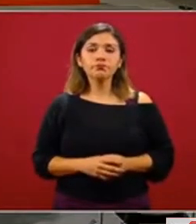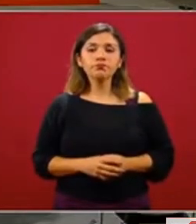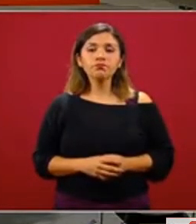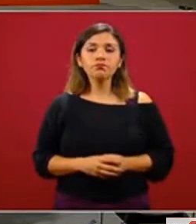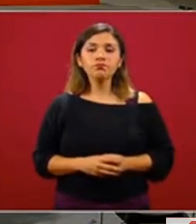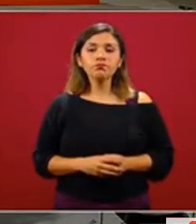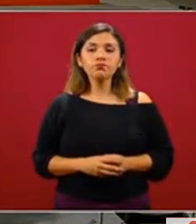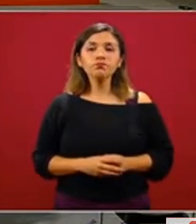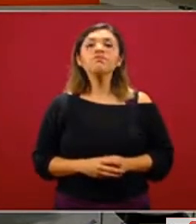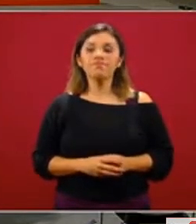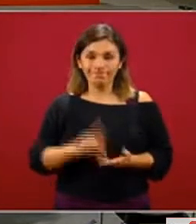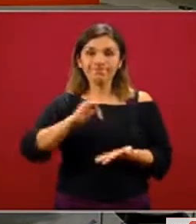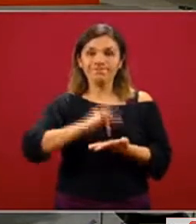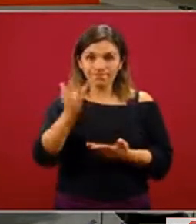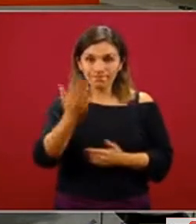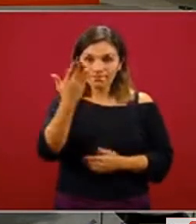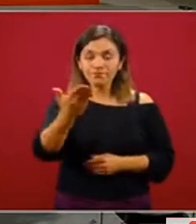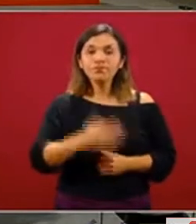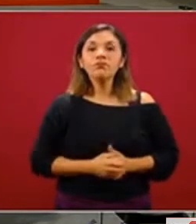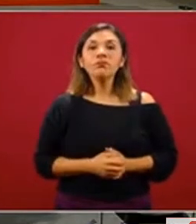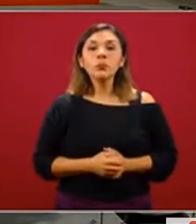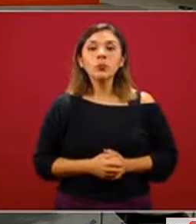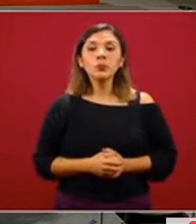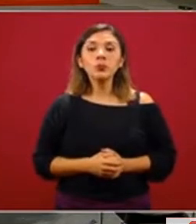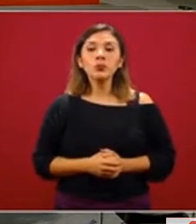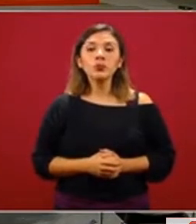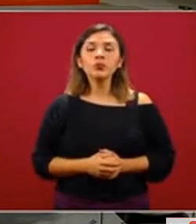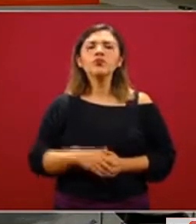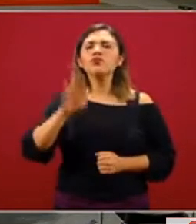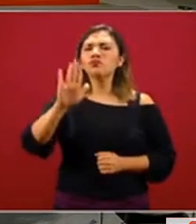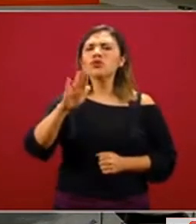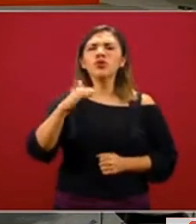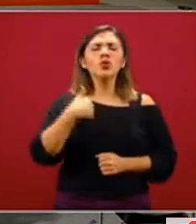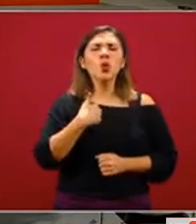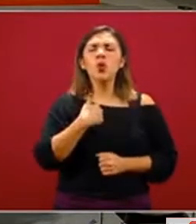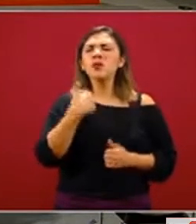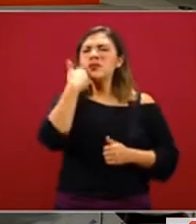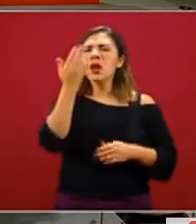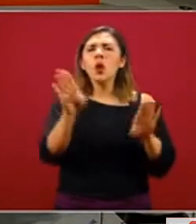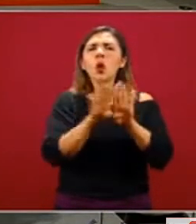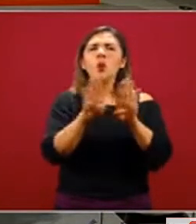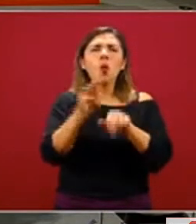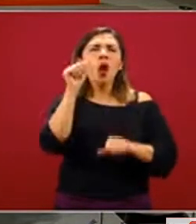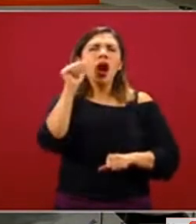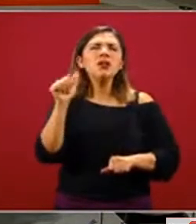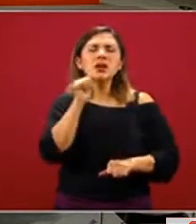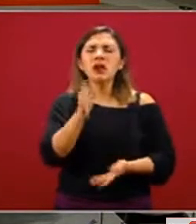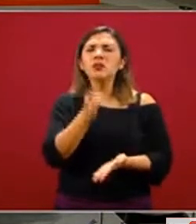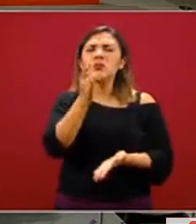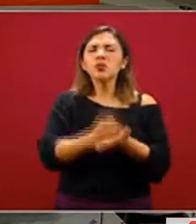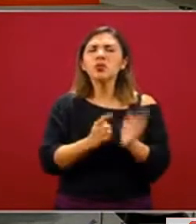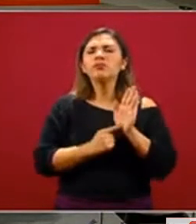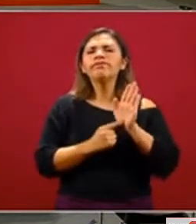Muchas gracias, doctora Lomía. Yo quisiera, como ayer, presentar